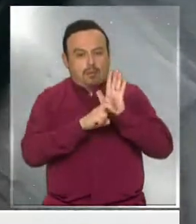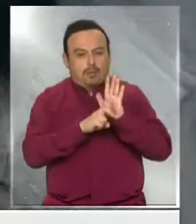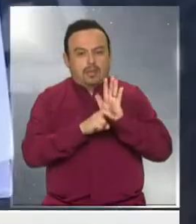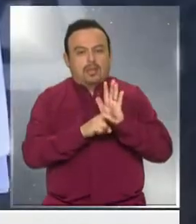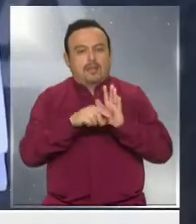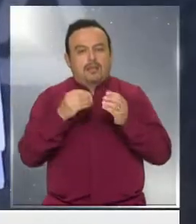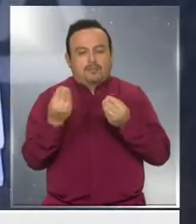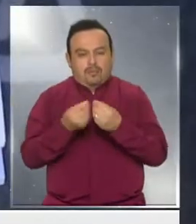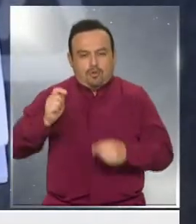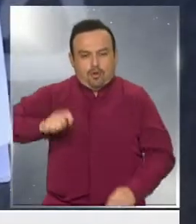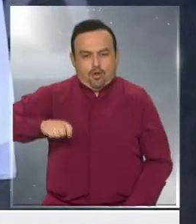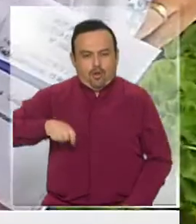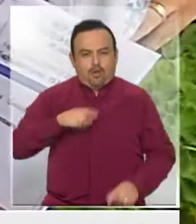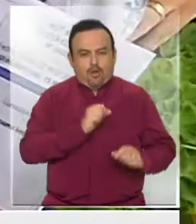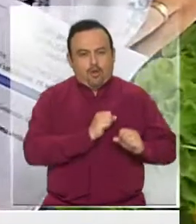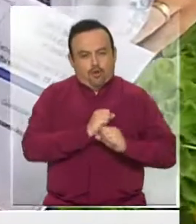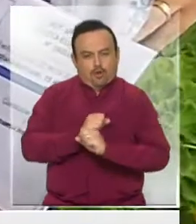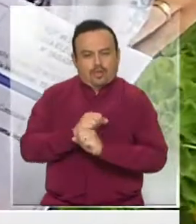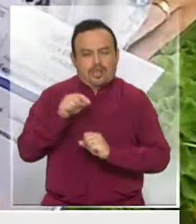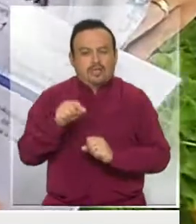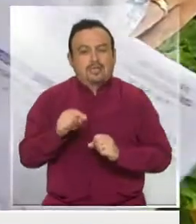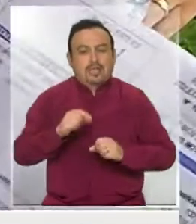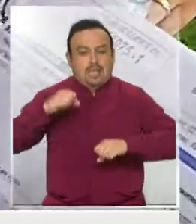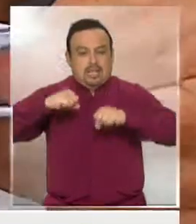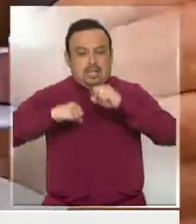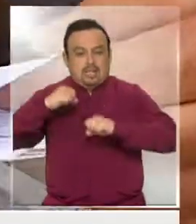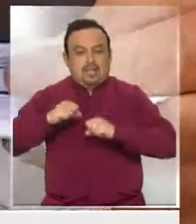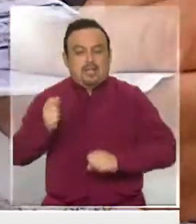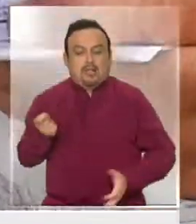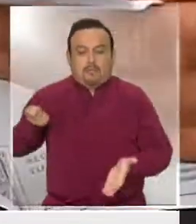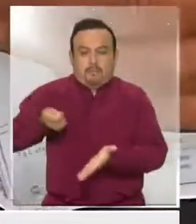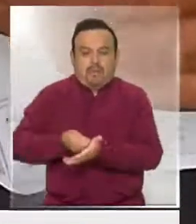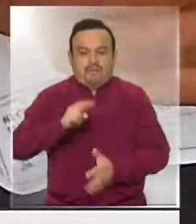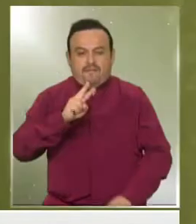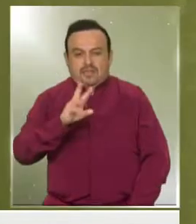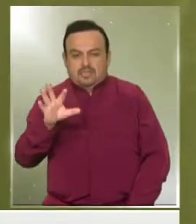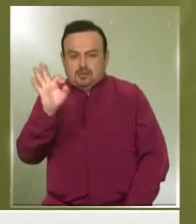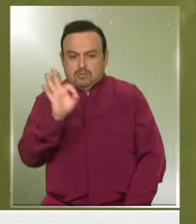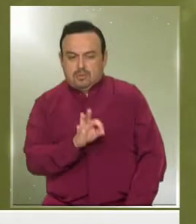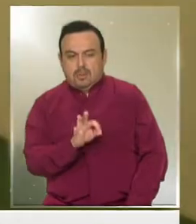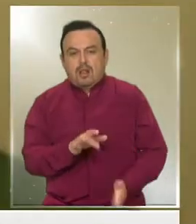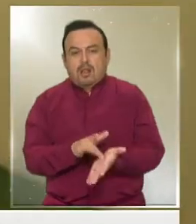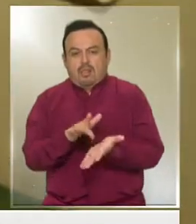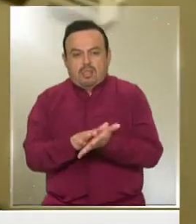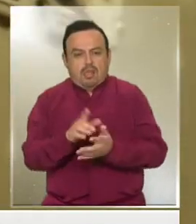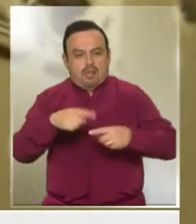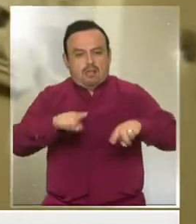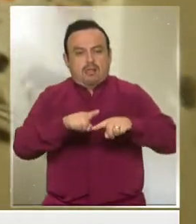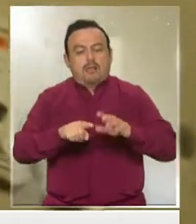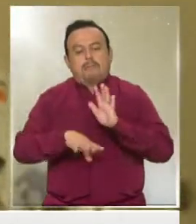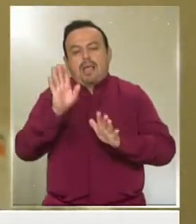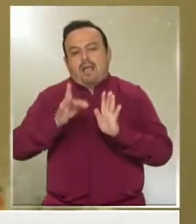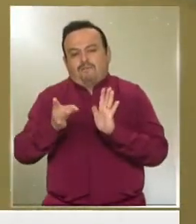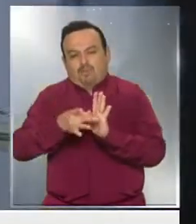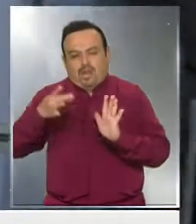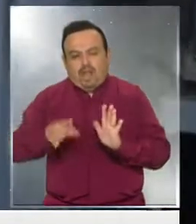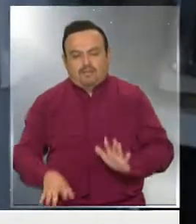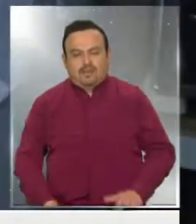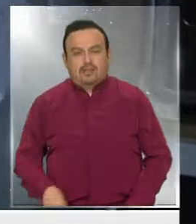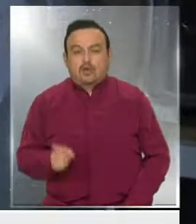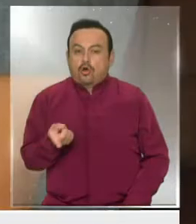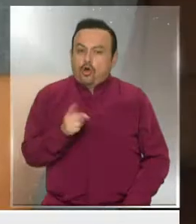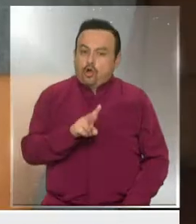varios senadores de oposición busca que las empresas paguen el 25% de la deuda que tengan las familias más vulnerables.